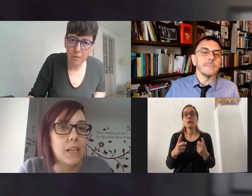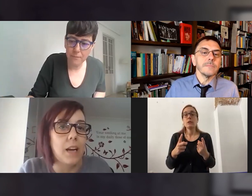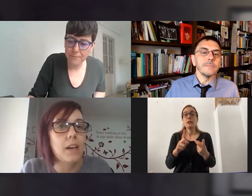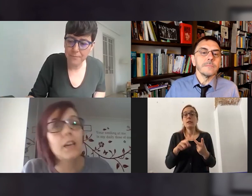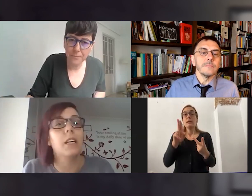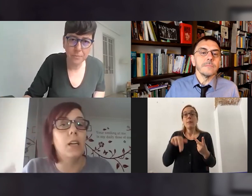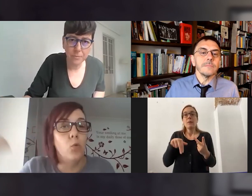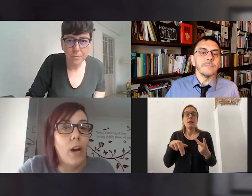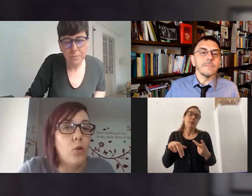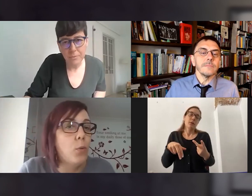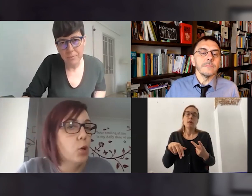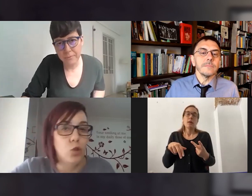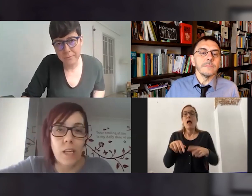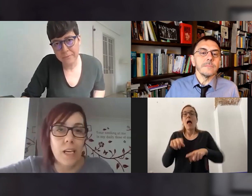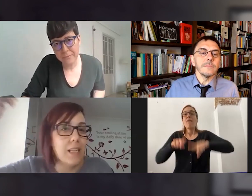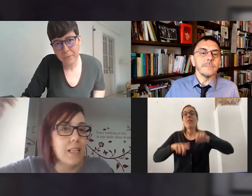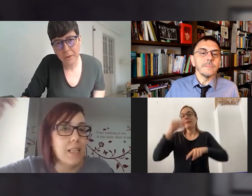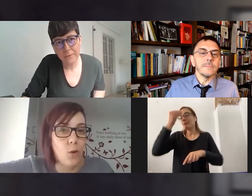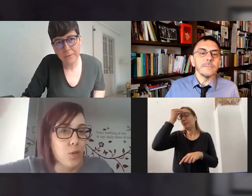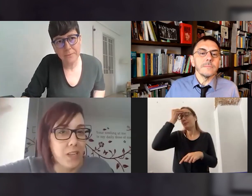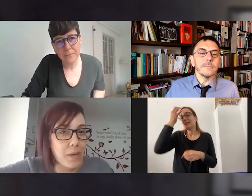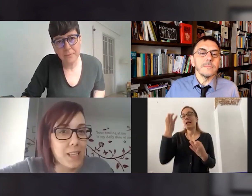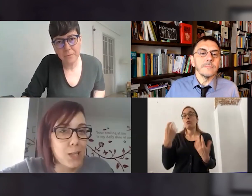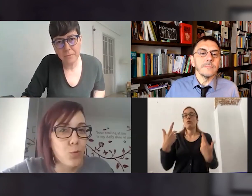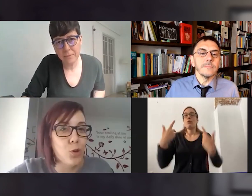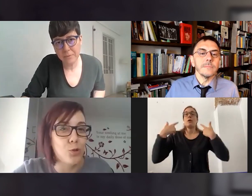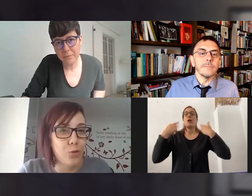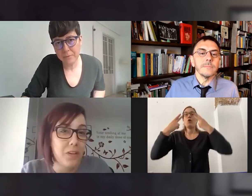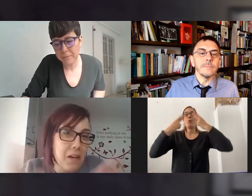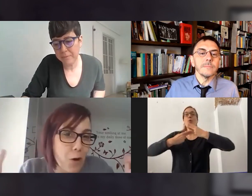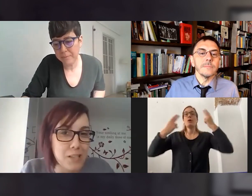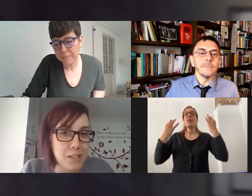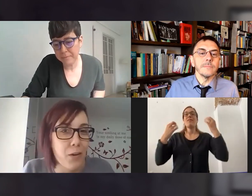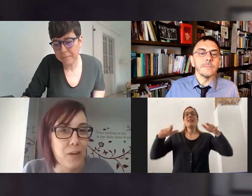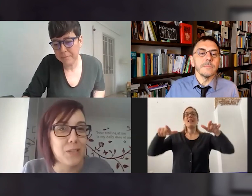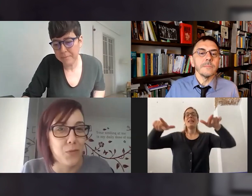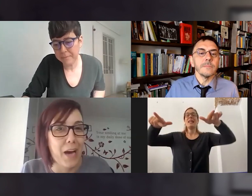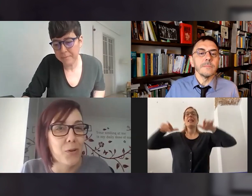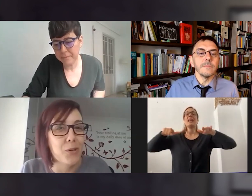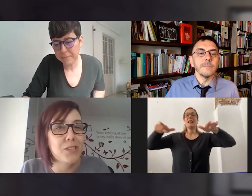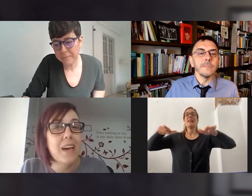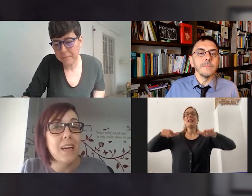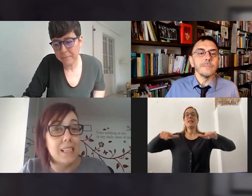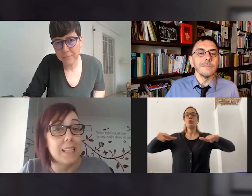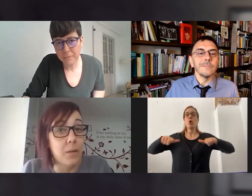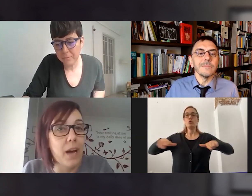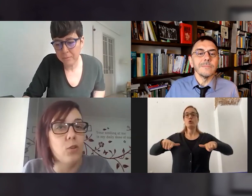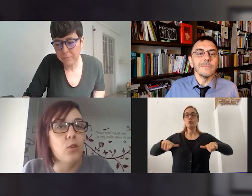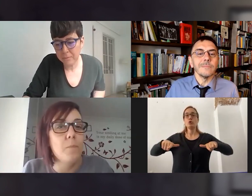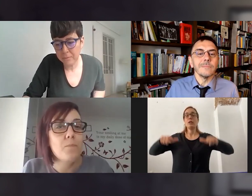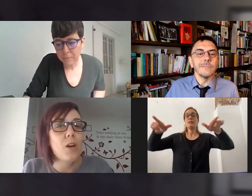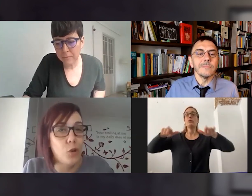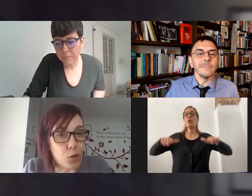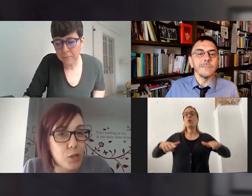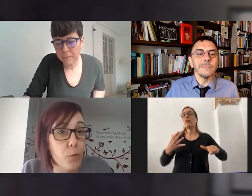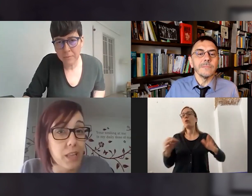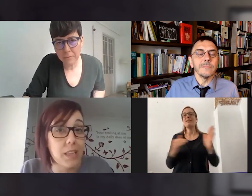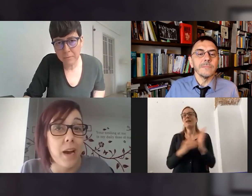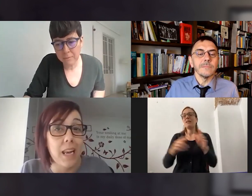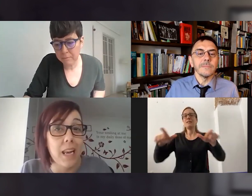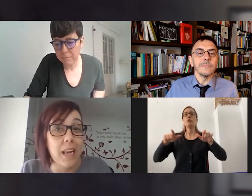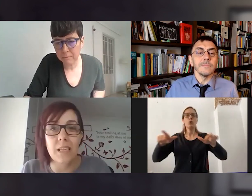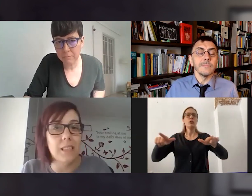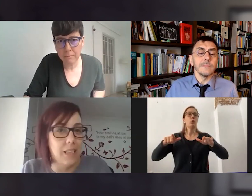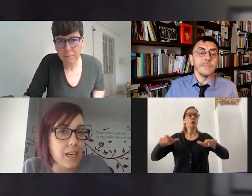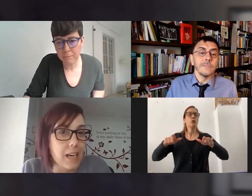se tiende a pensar que un cargo público tiene que tener 50.000 títulos, ¿no?, aunque sean falsificados, y sin embargo, lo que no se pone